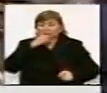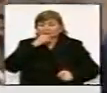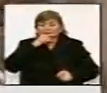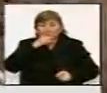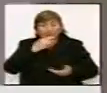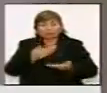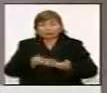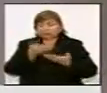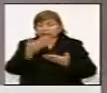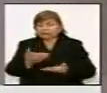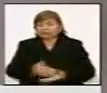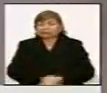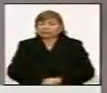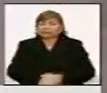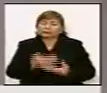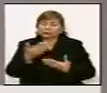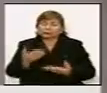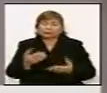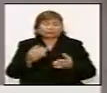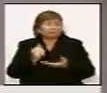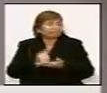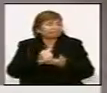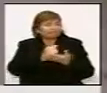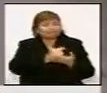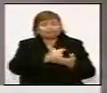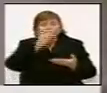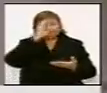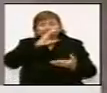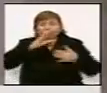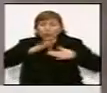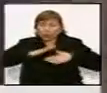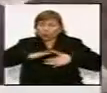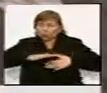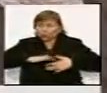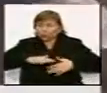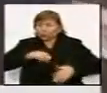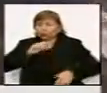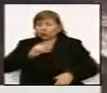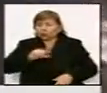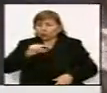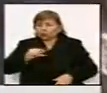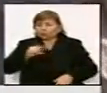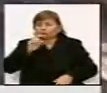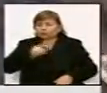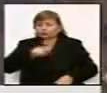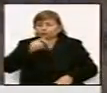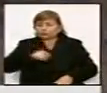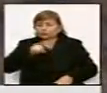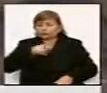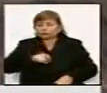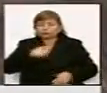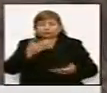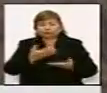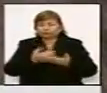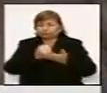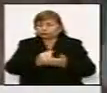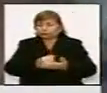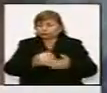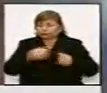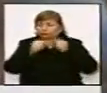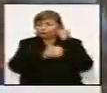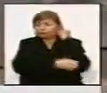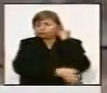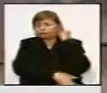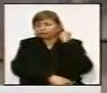comité aportan en cada entrega solidaria busca aliviar de a pocos la necesidad de las personas que viven en las zonas de